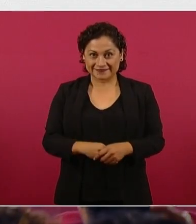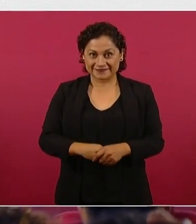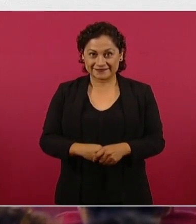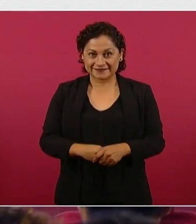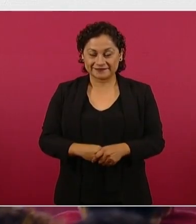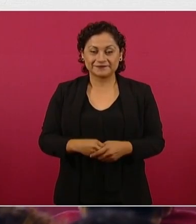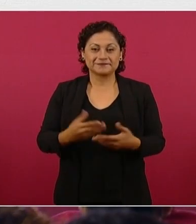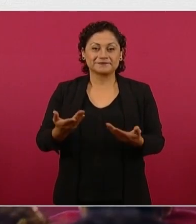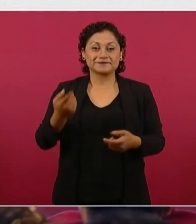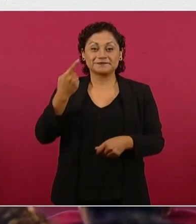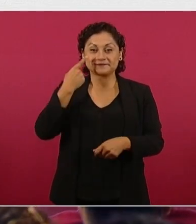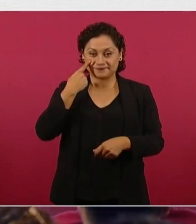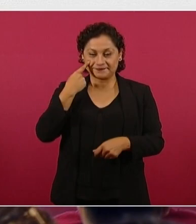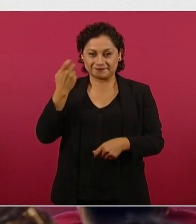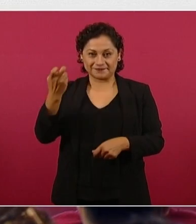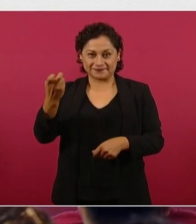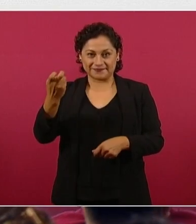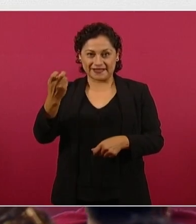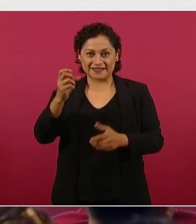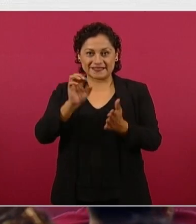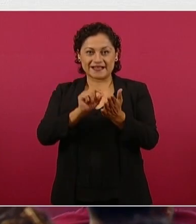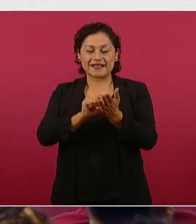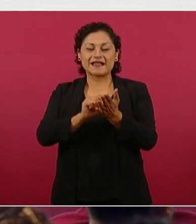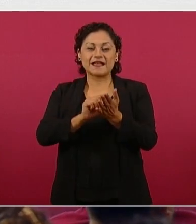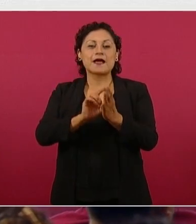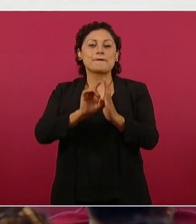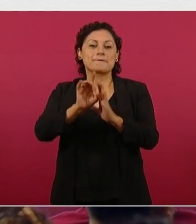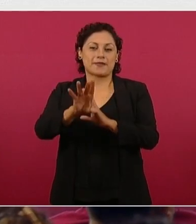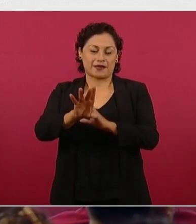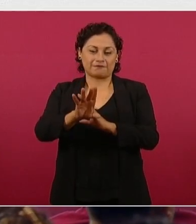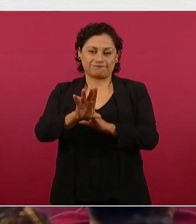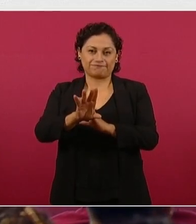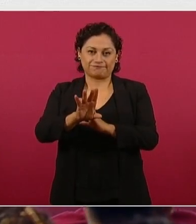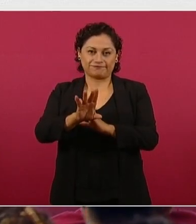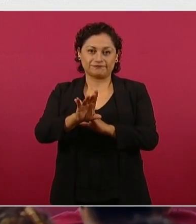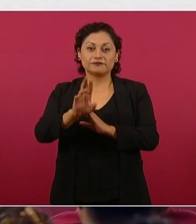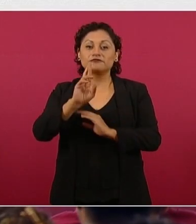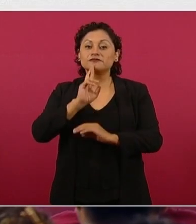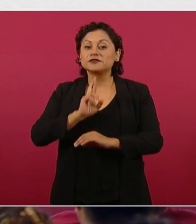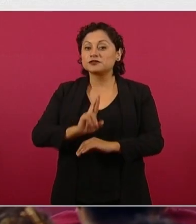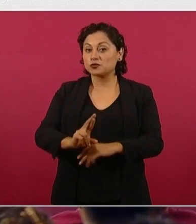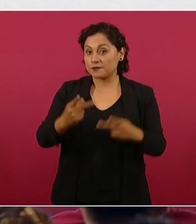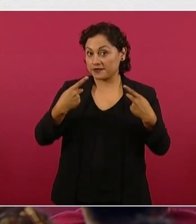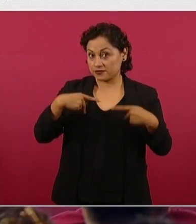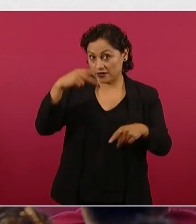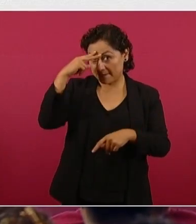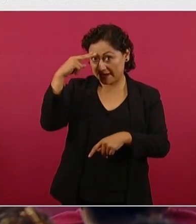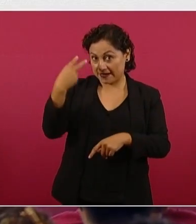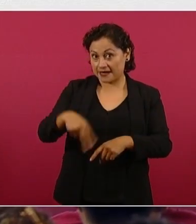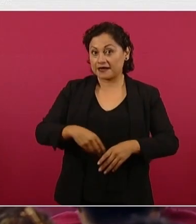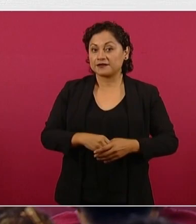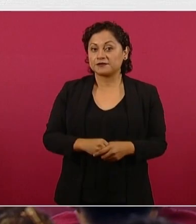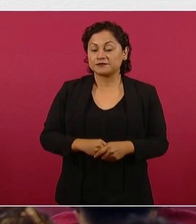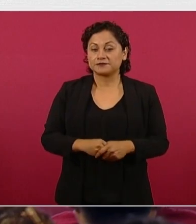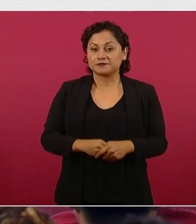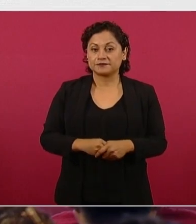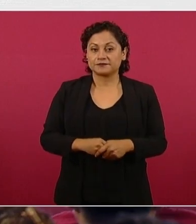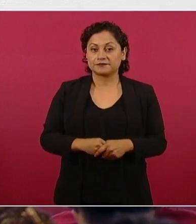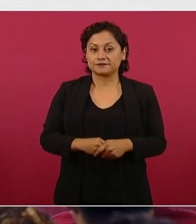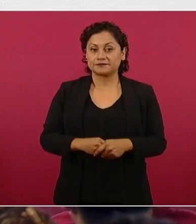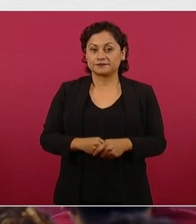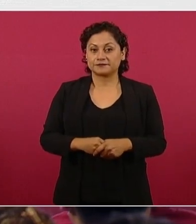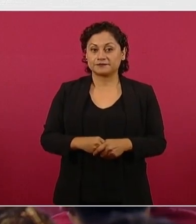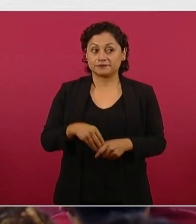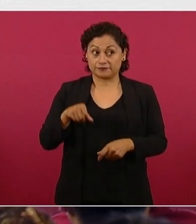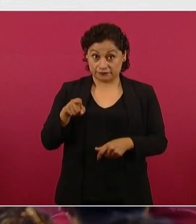Y miren lo que le contesta un mexicano. Tú sí cumplirás